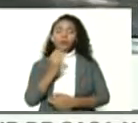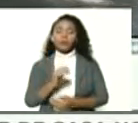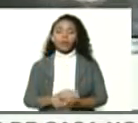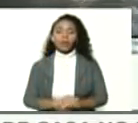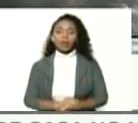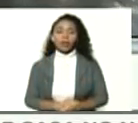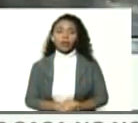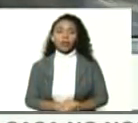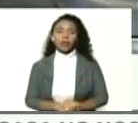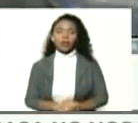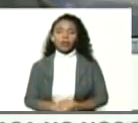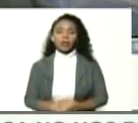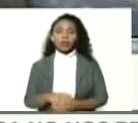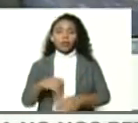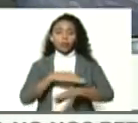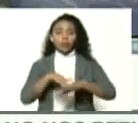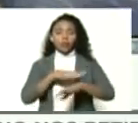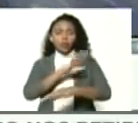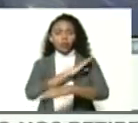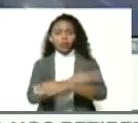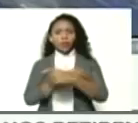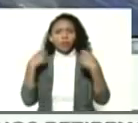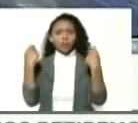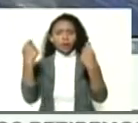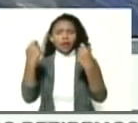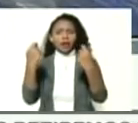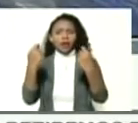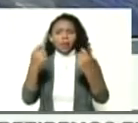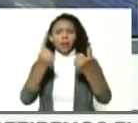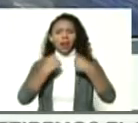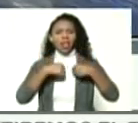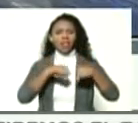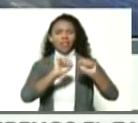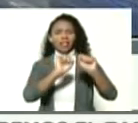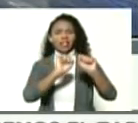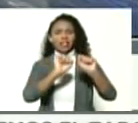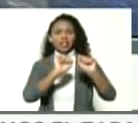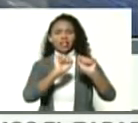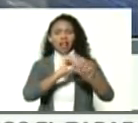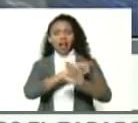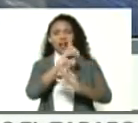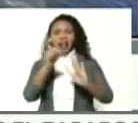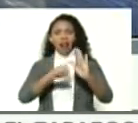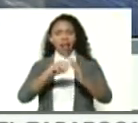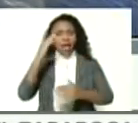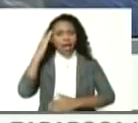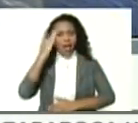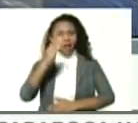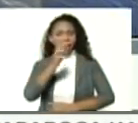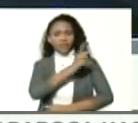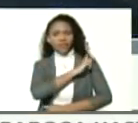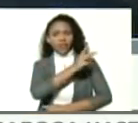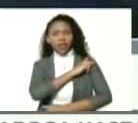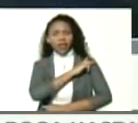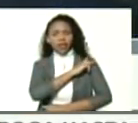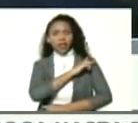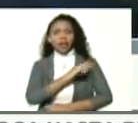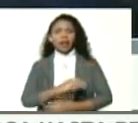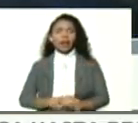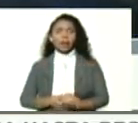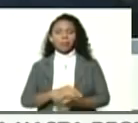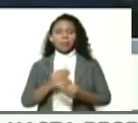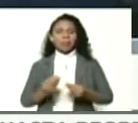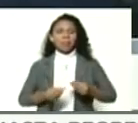y nuestro ministro del Poder Popular para la Defensa, general en jefe Padrino López, para